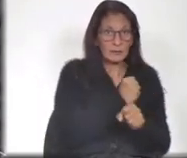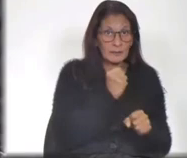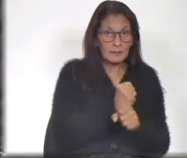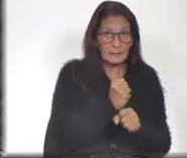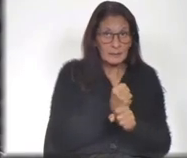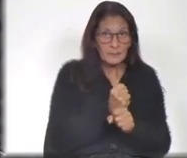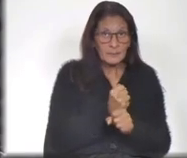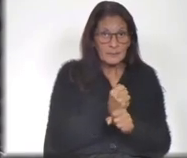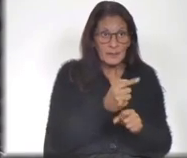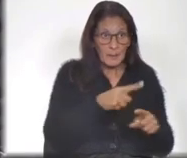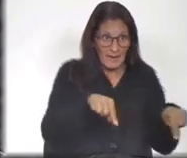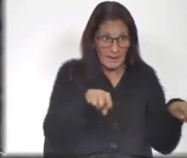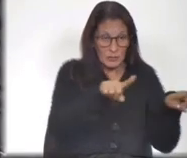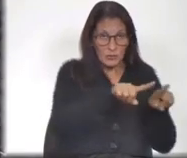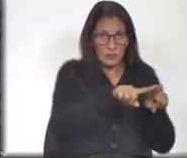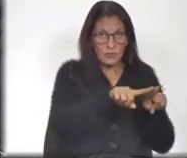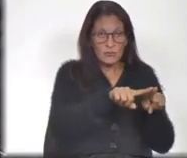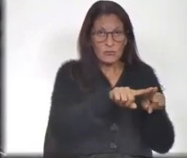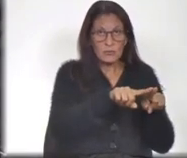eso es